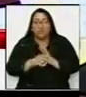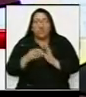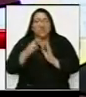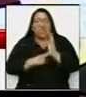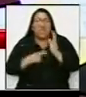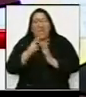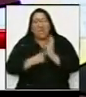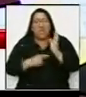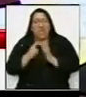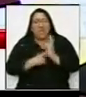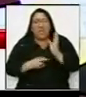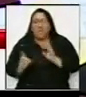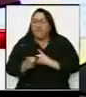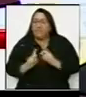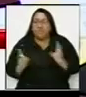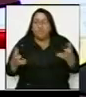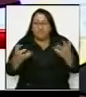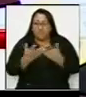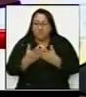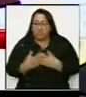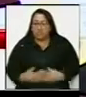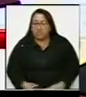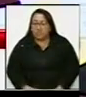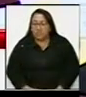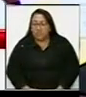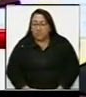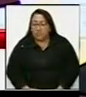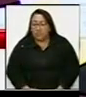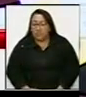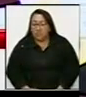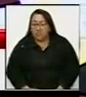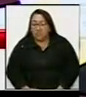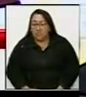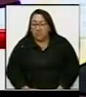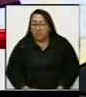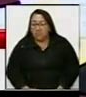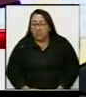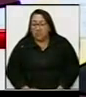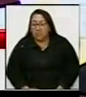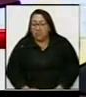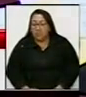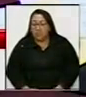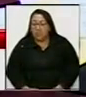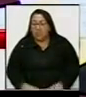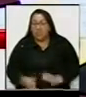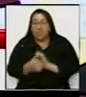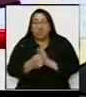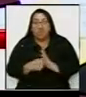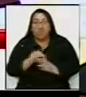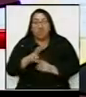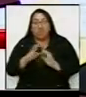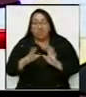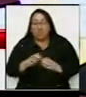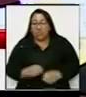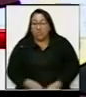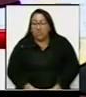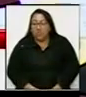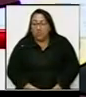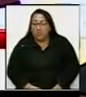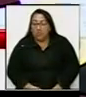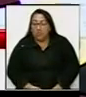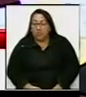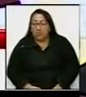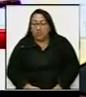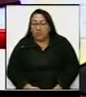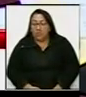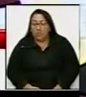lo necesario para que lo demás vaya en el reglamento. Lo que usted está solicitando, congresista Vergara, es que en el artículo 28, cuando hablamos